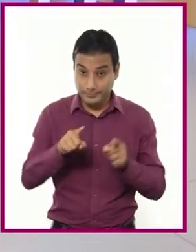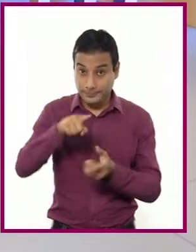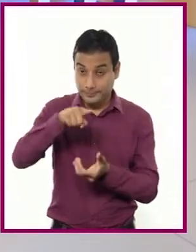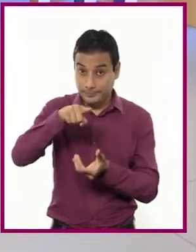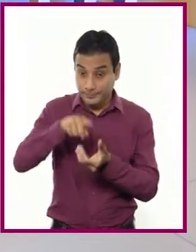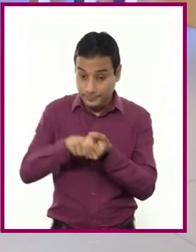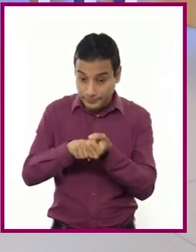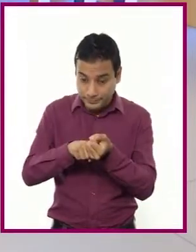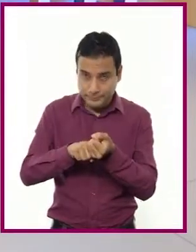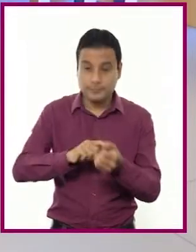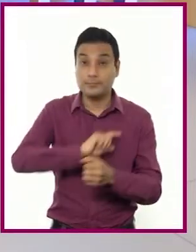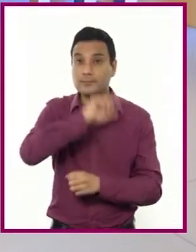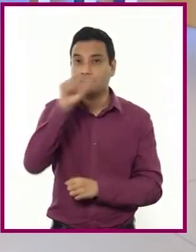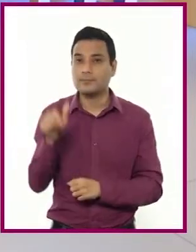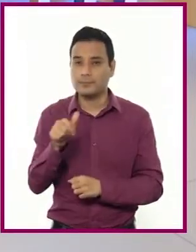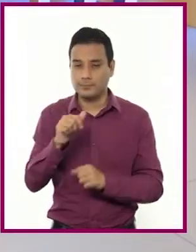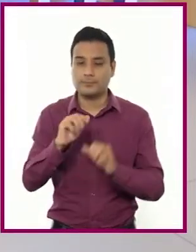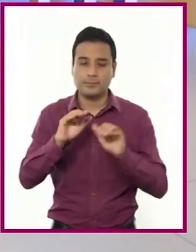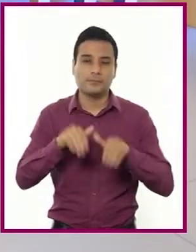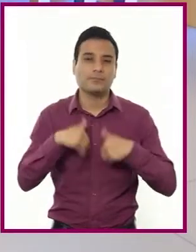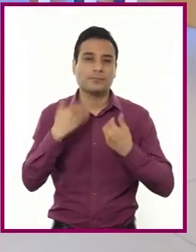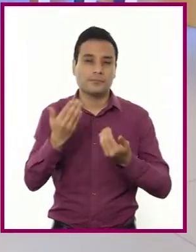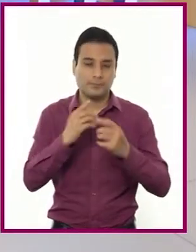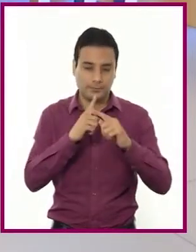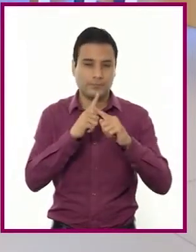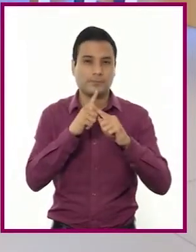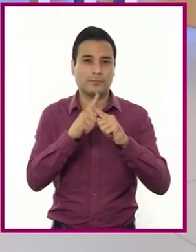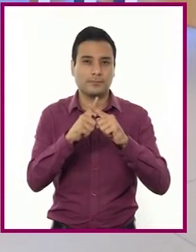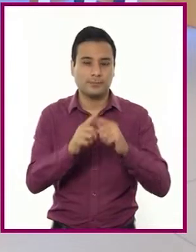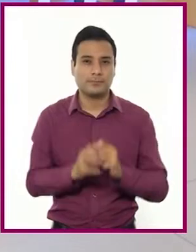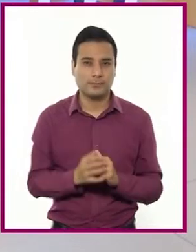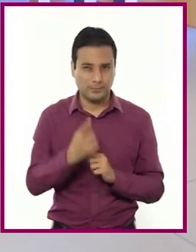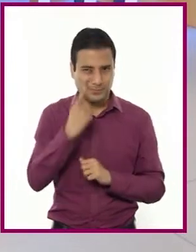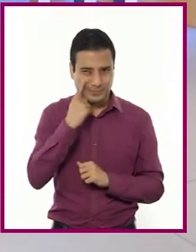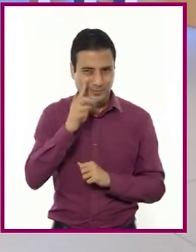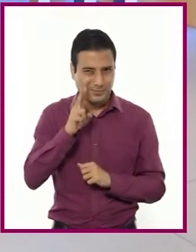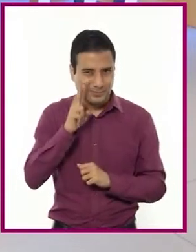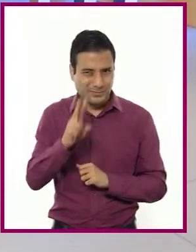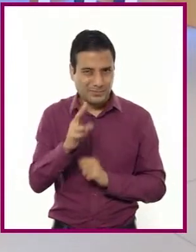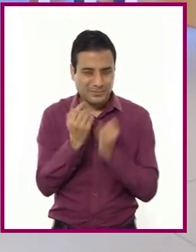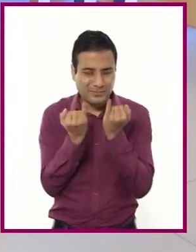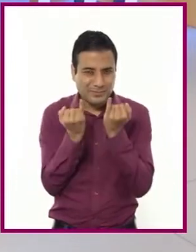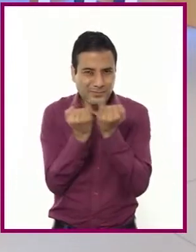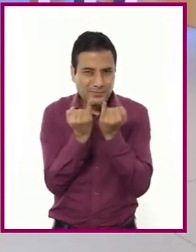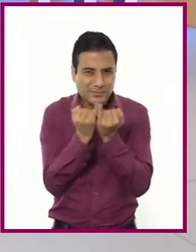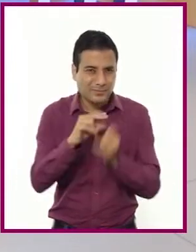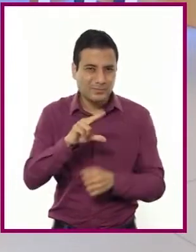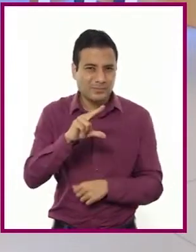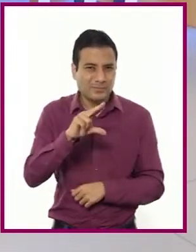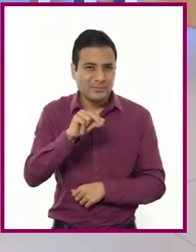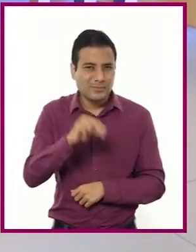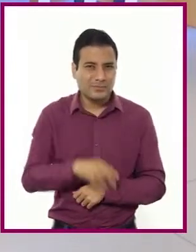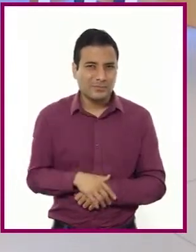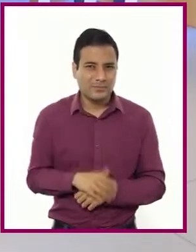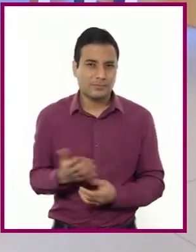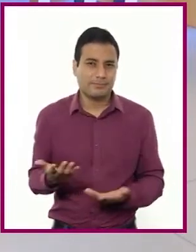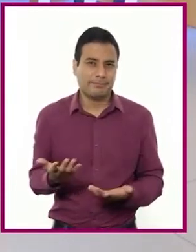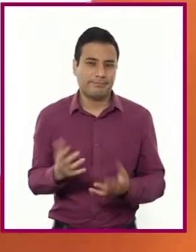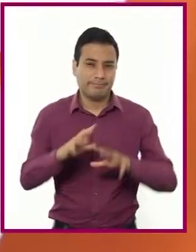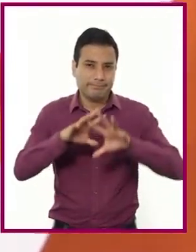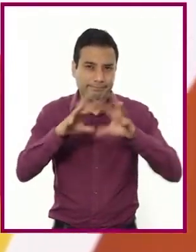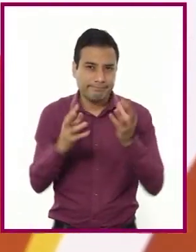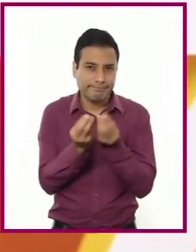para después multiplicar, pero si observamos no son términos semejantes. Por ello, no podemos